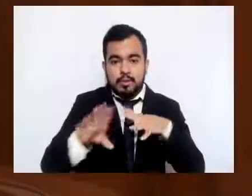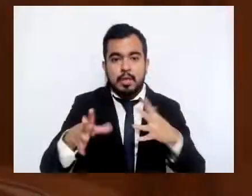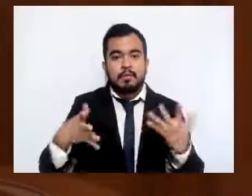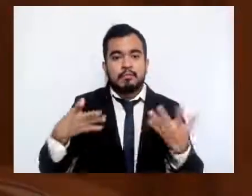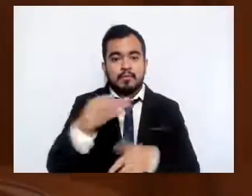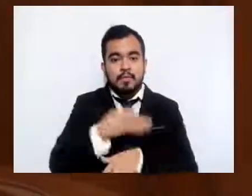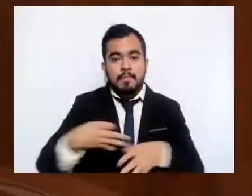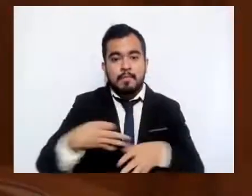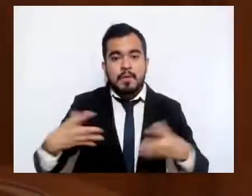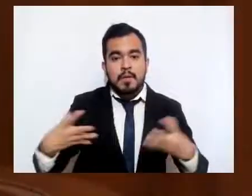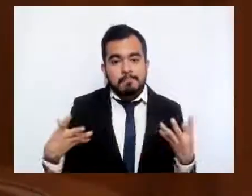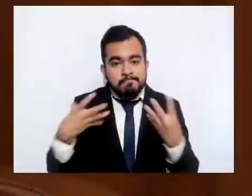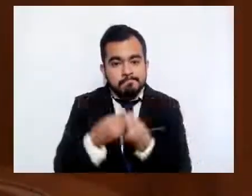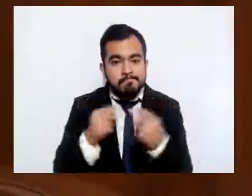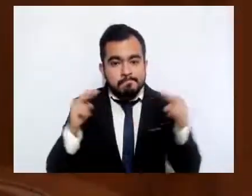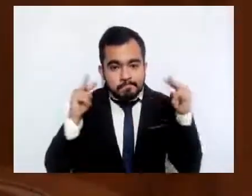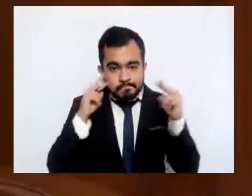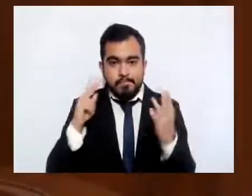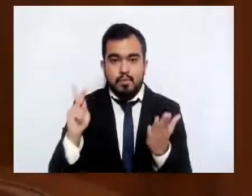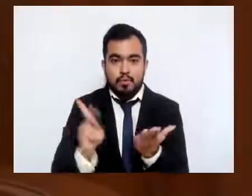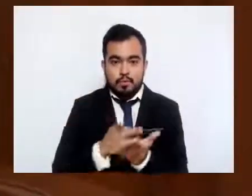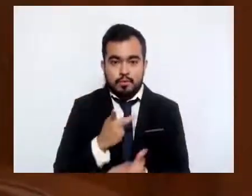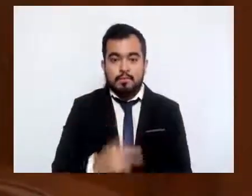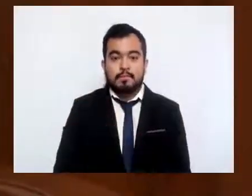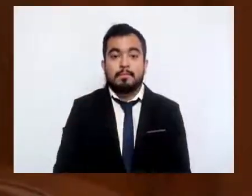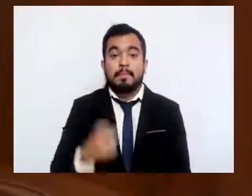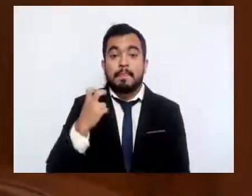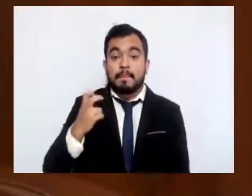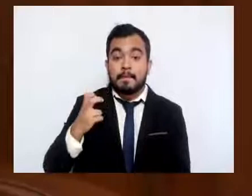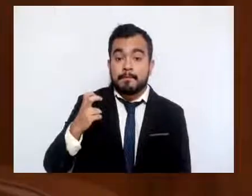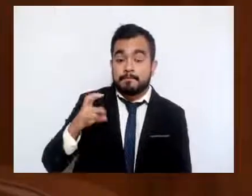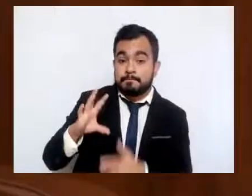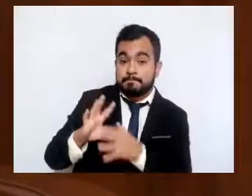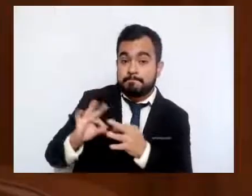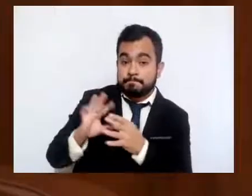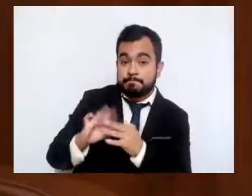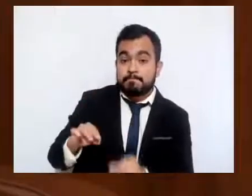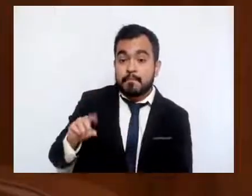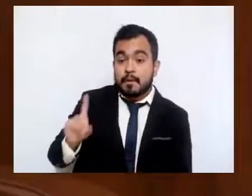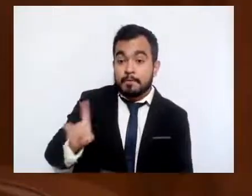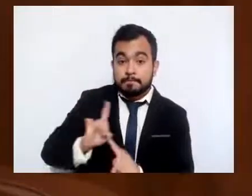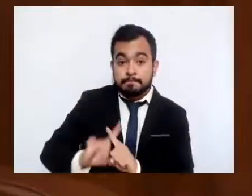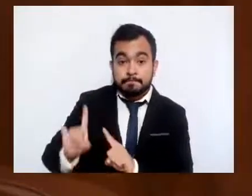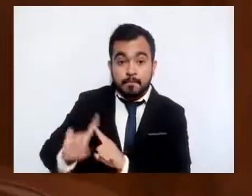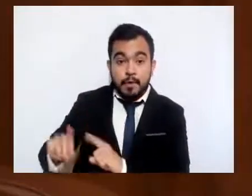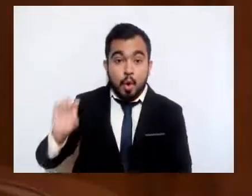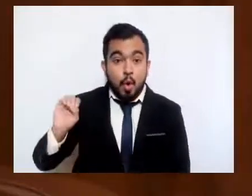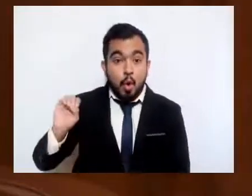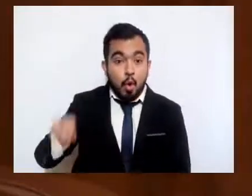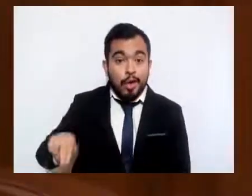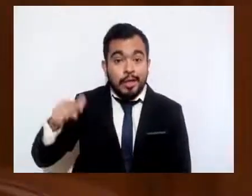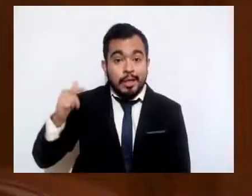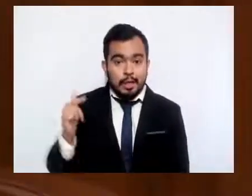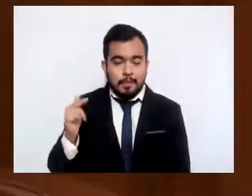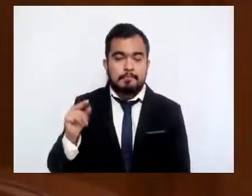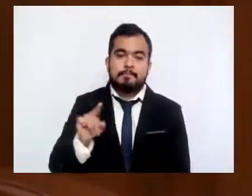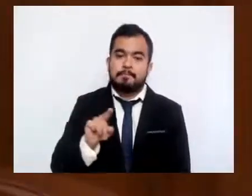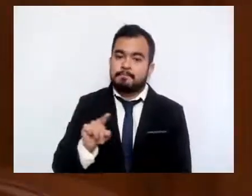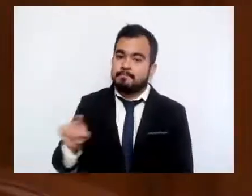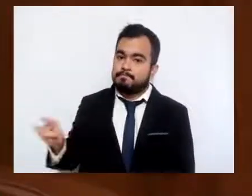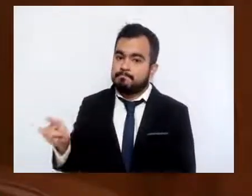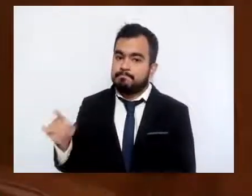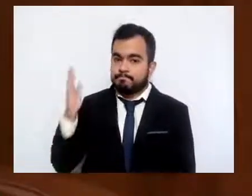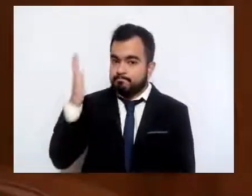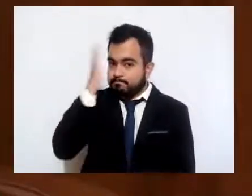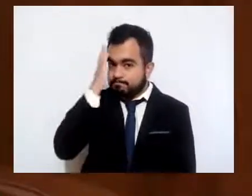familias. Por lo anterior, las organizaciones no gubernamentales adquieren un papel como actores relevantes en la política